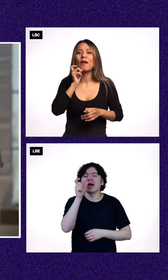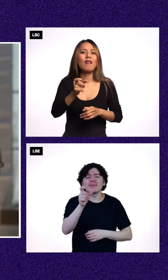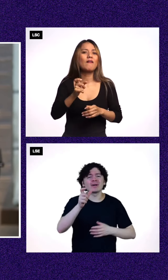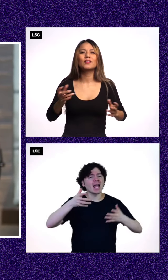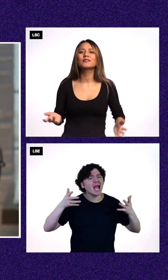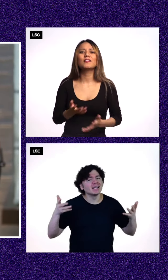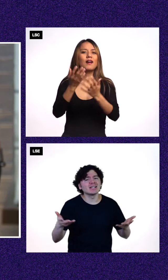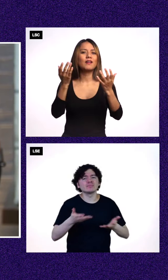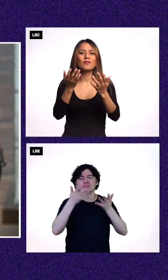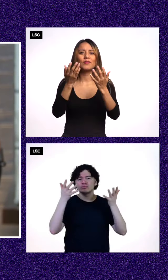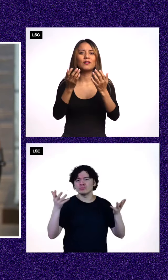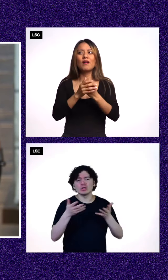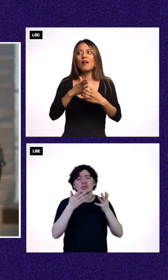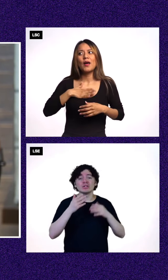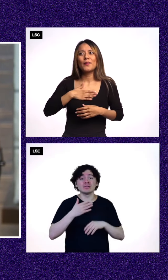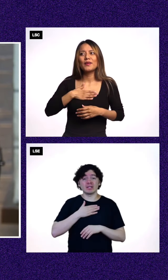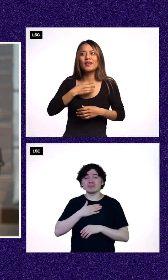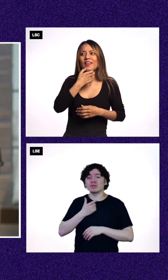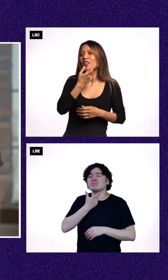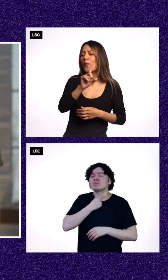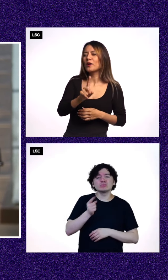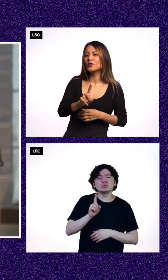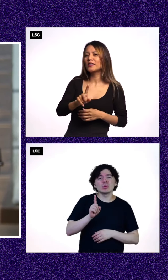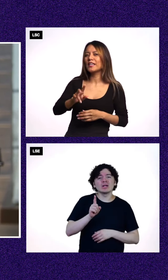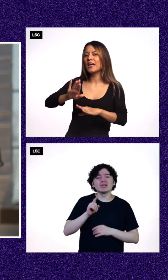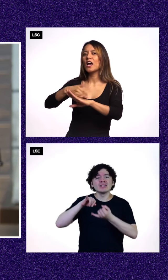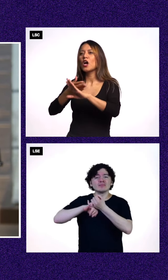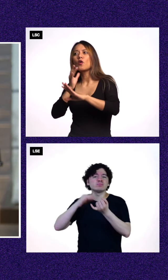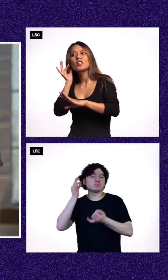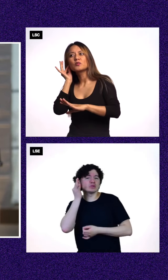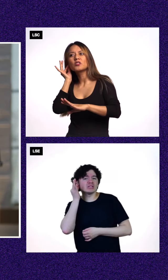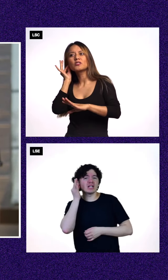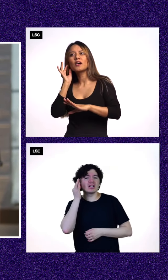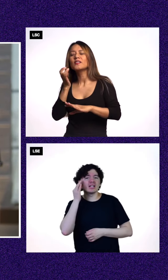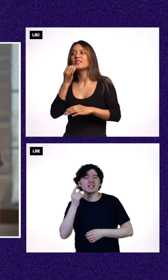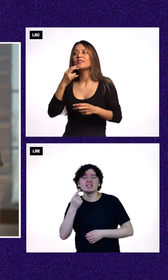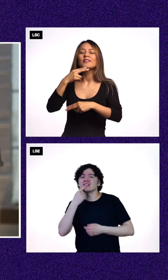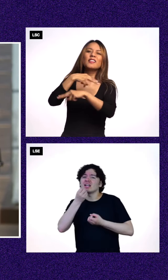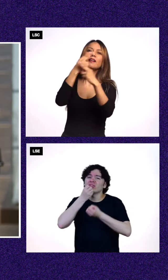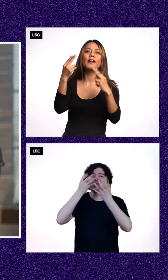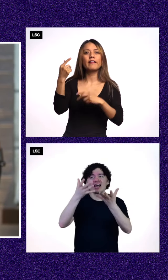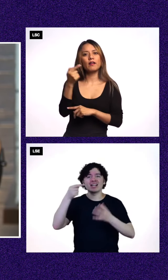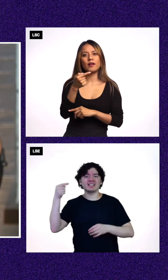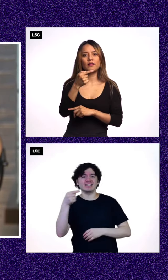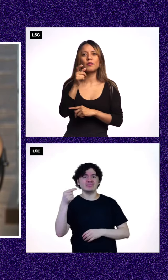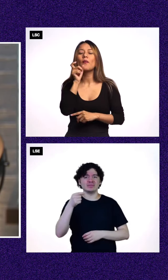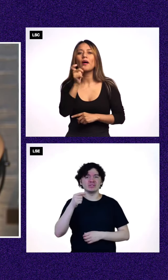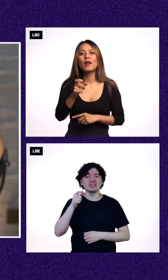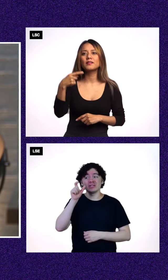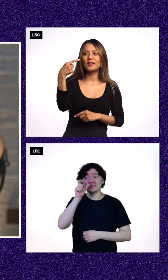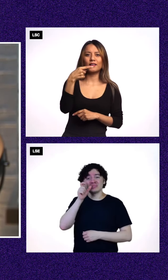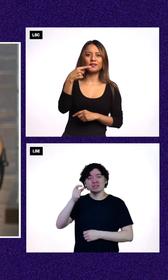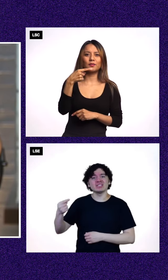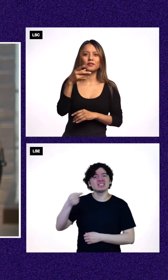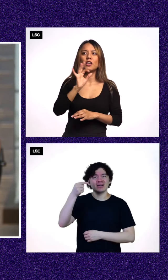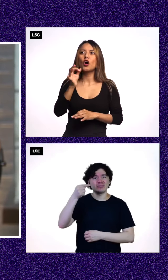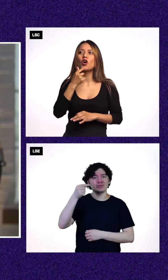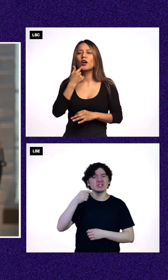que me gustaría tener una esposa que, cada vez que abriera la boca para hablar, declarase palabras de negatividad o de derrota sobre